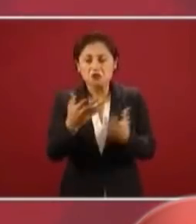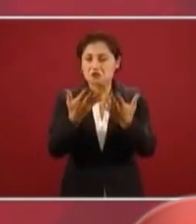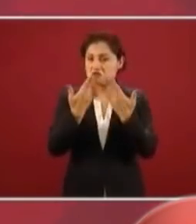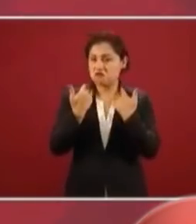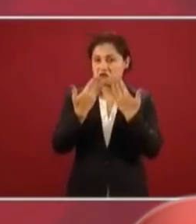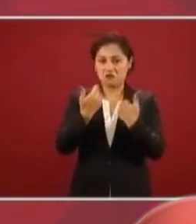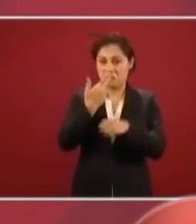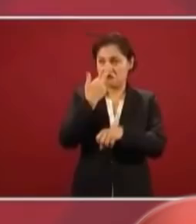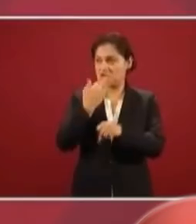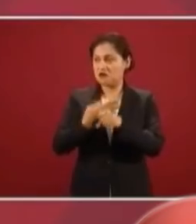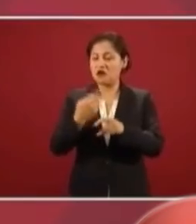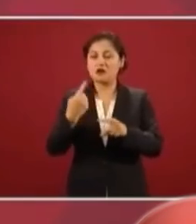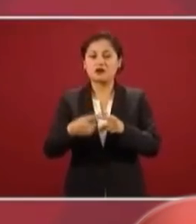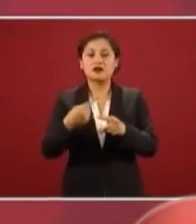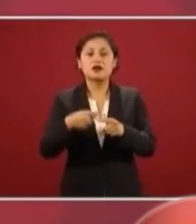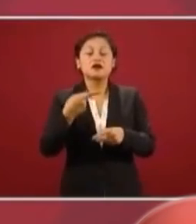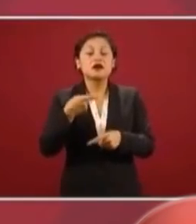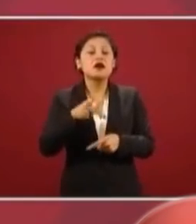Es el caso